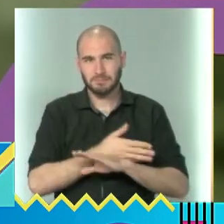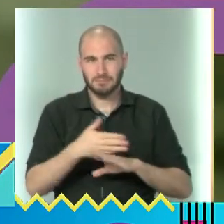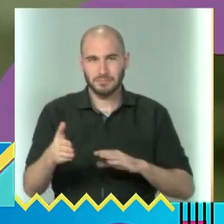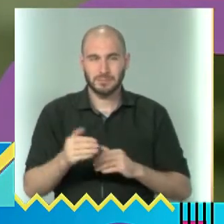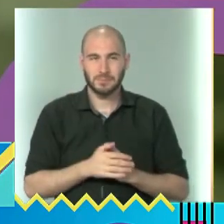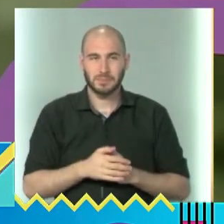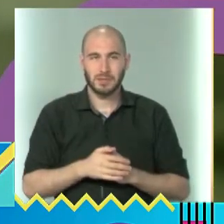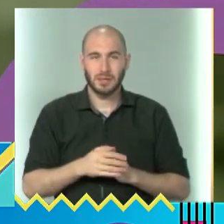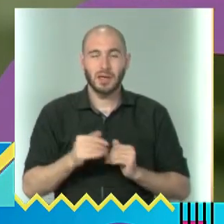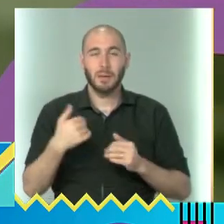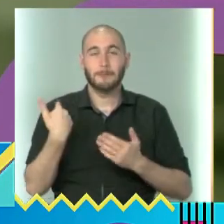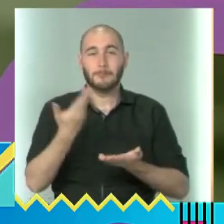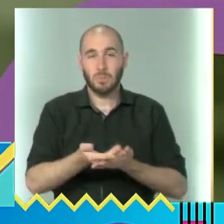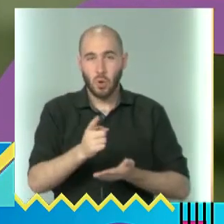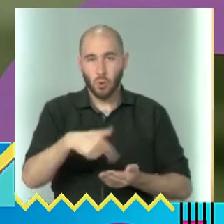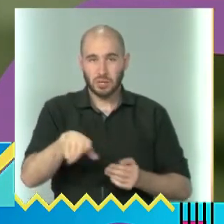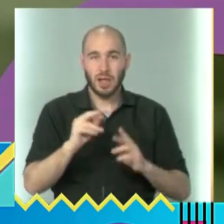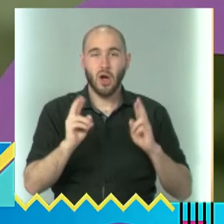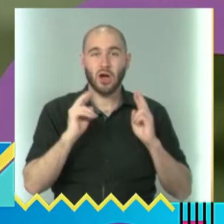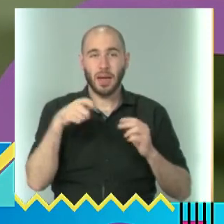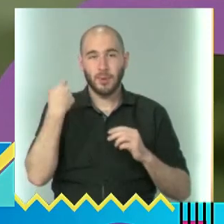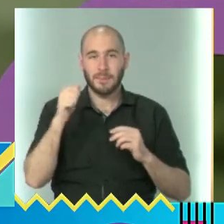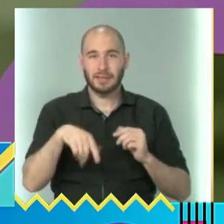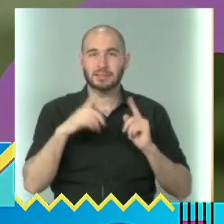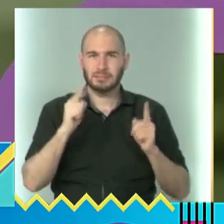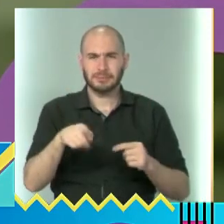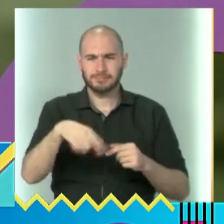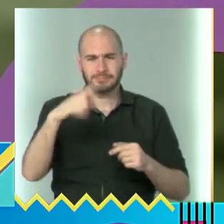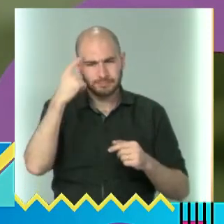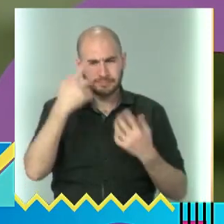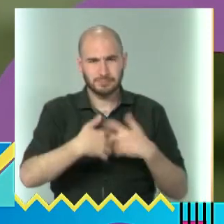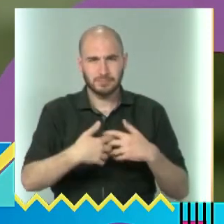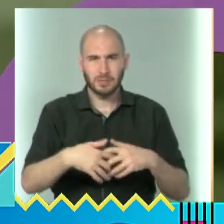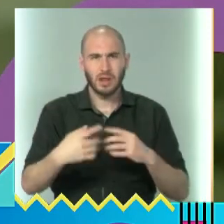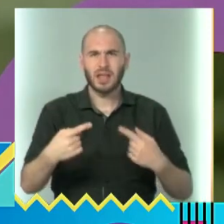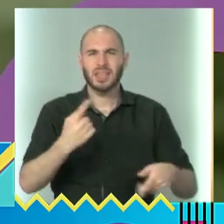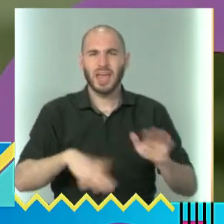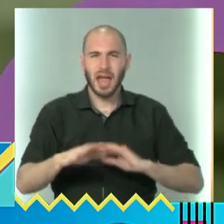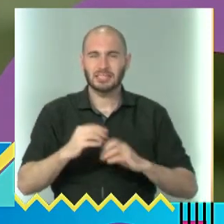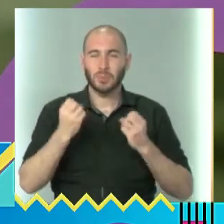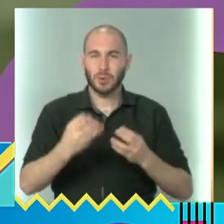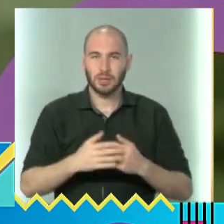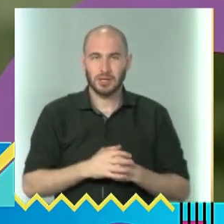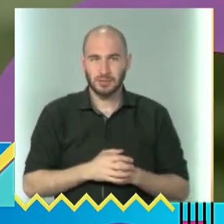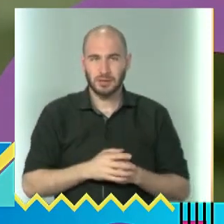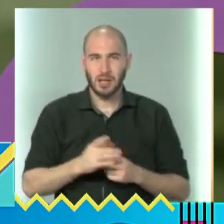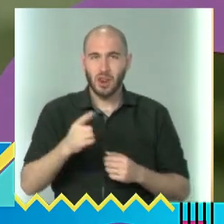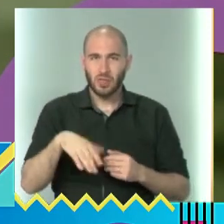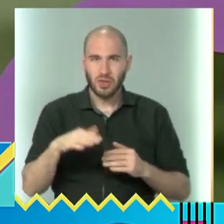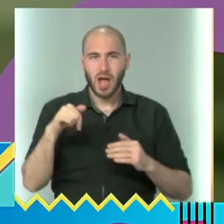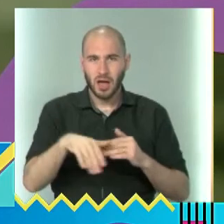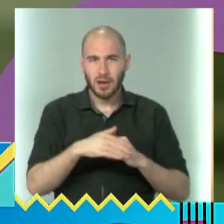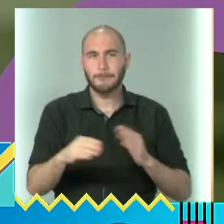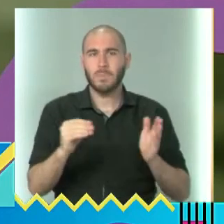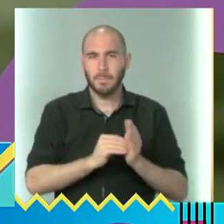por supuesto, y lo proponemos a ustedes que ojalá este programa también los deje pensando en qué es lo que estamos haciendo, porque claramente estamos atravesando